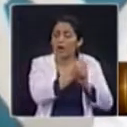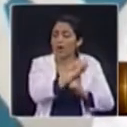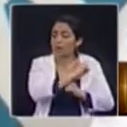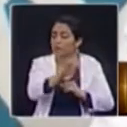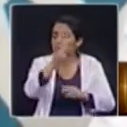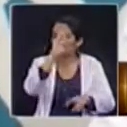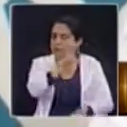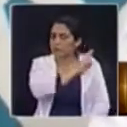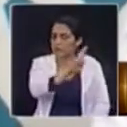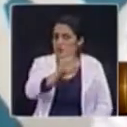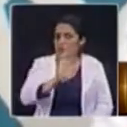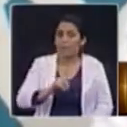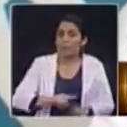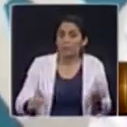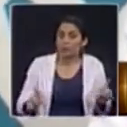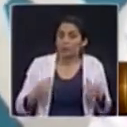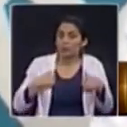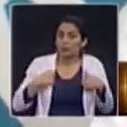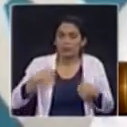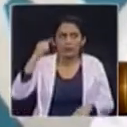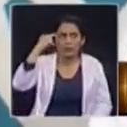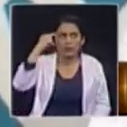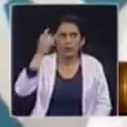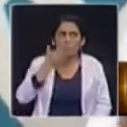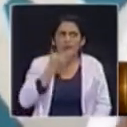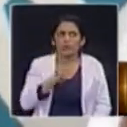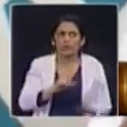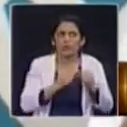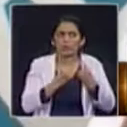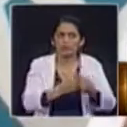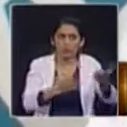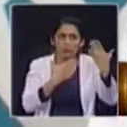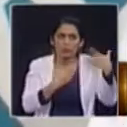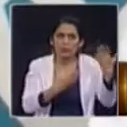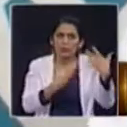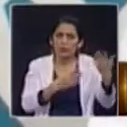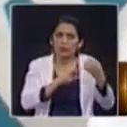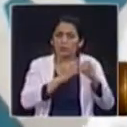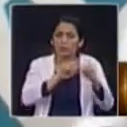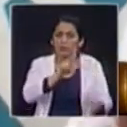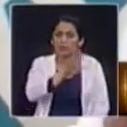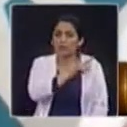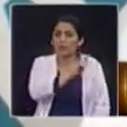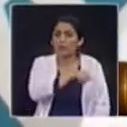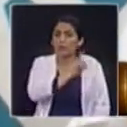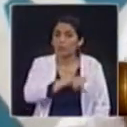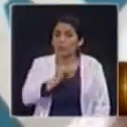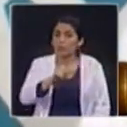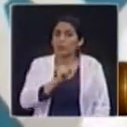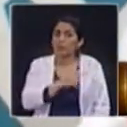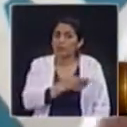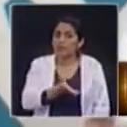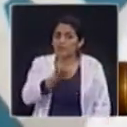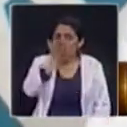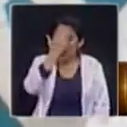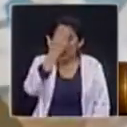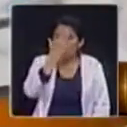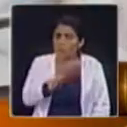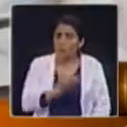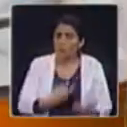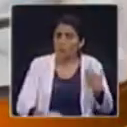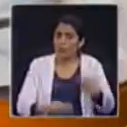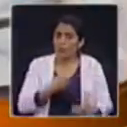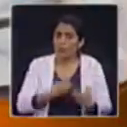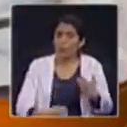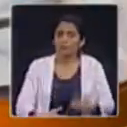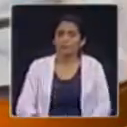pero quiero pensar que en Alianza País hay asambleístas que están conscientes de esa situación.